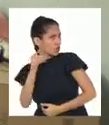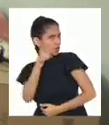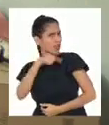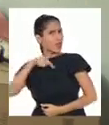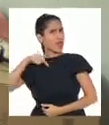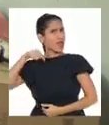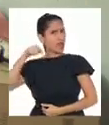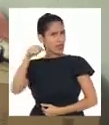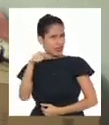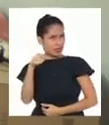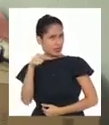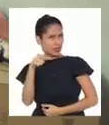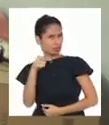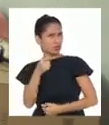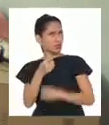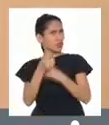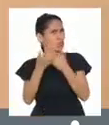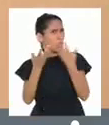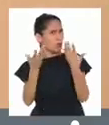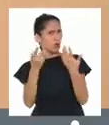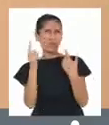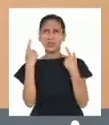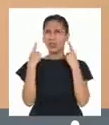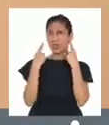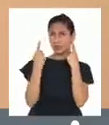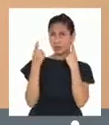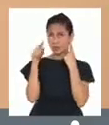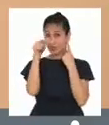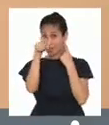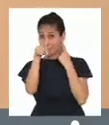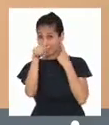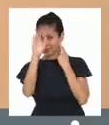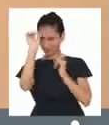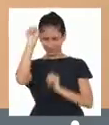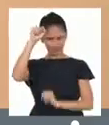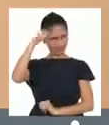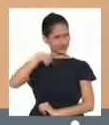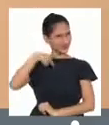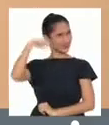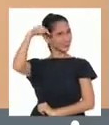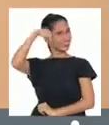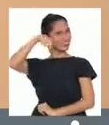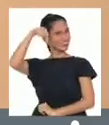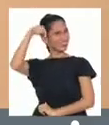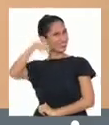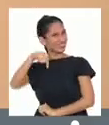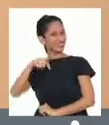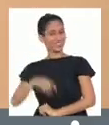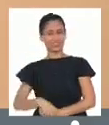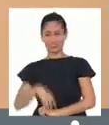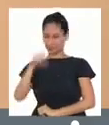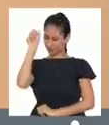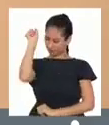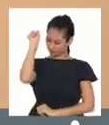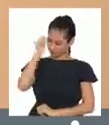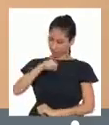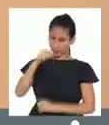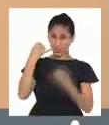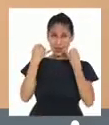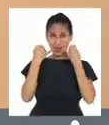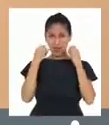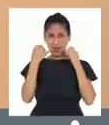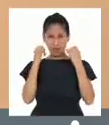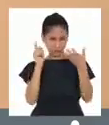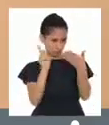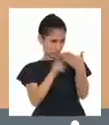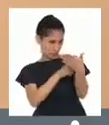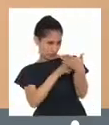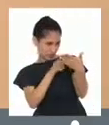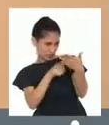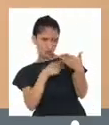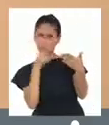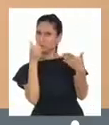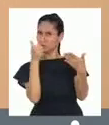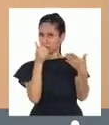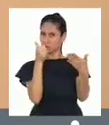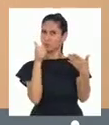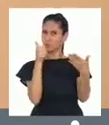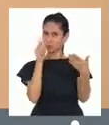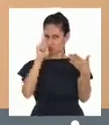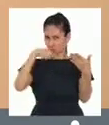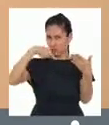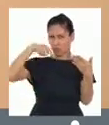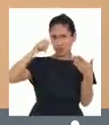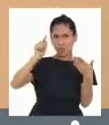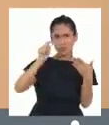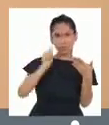¿Aún se encuentra ahí? Aquí estoy, Andrea. Es correcta la información que has encontrado.